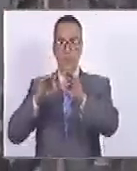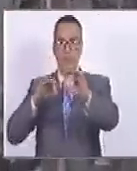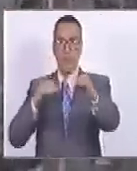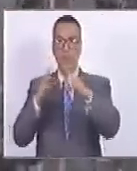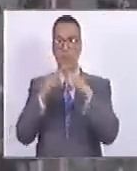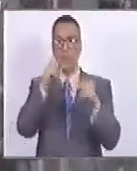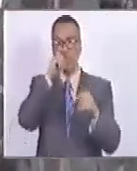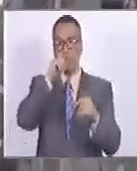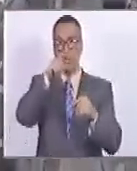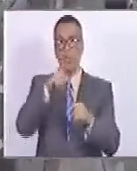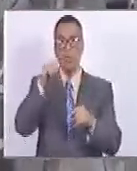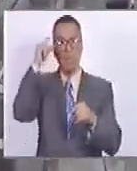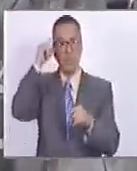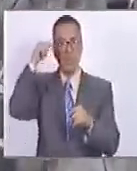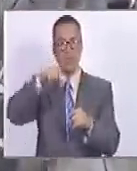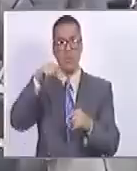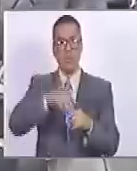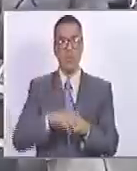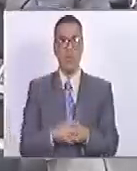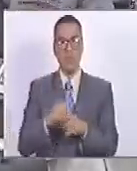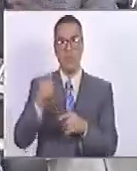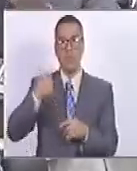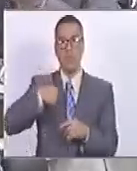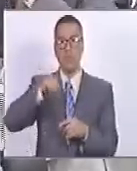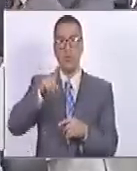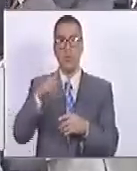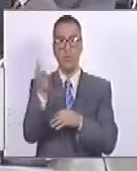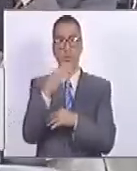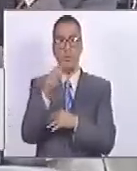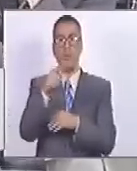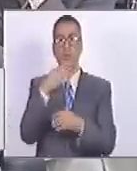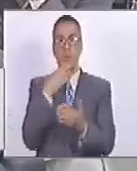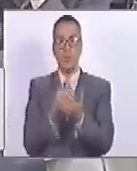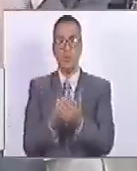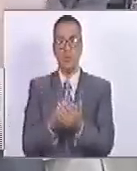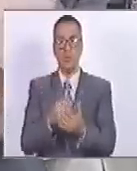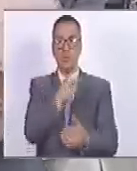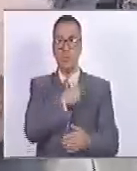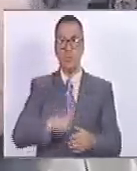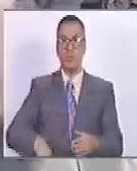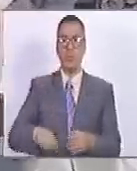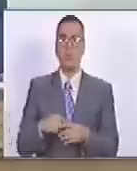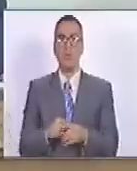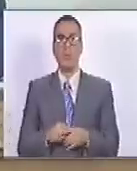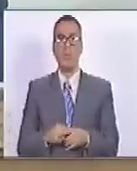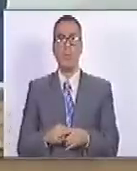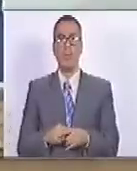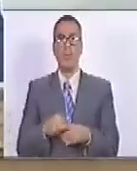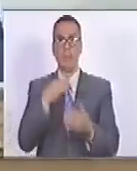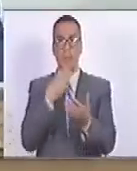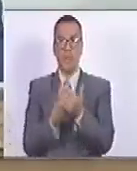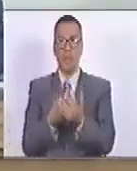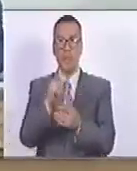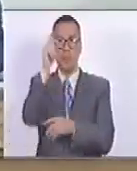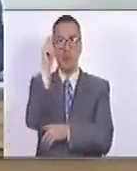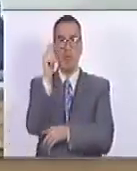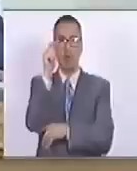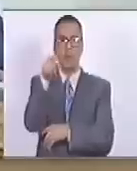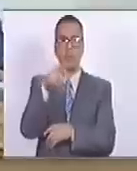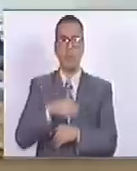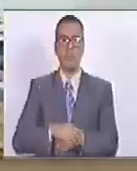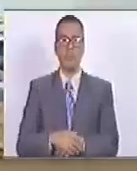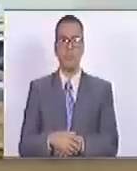estos años, el que hoy en día tengan su bandera. Muchísimas gracias, presidente. Muchas gracias, diputado.